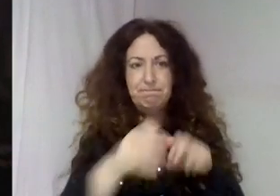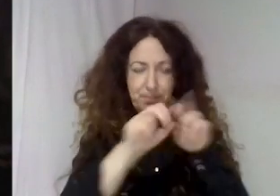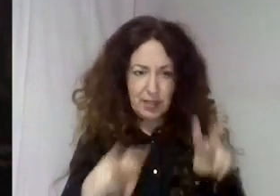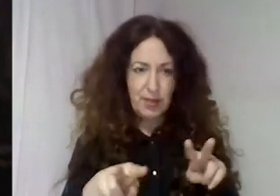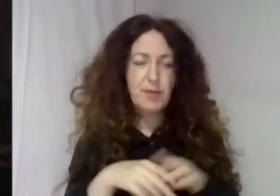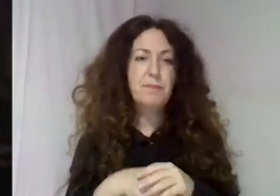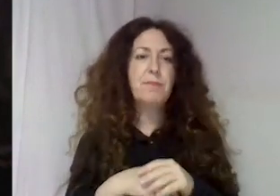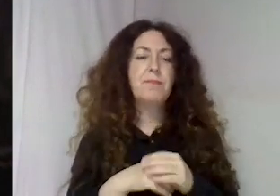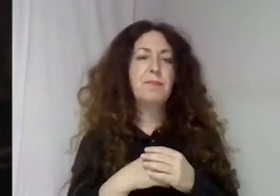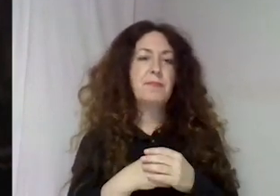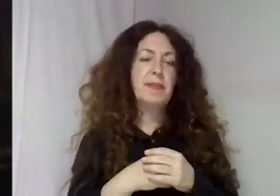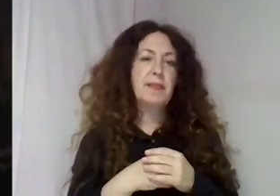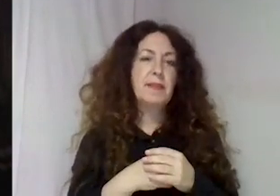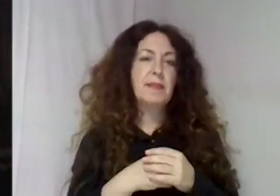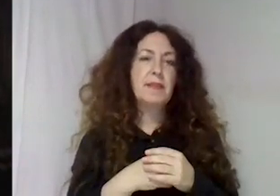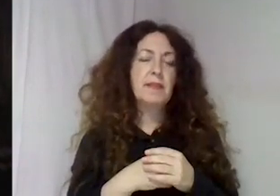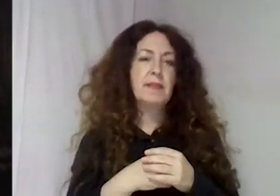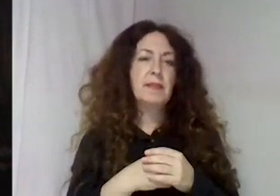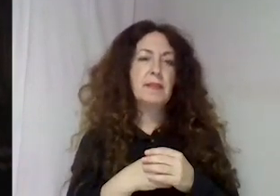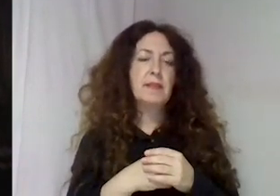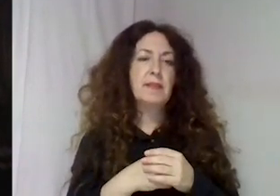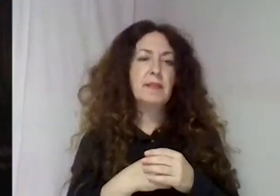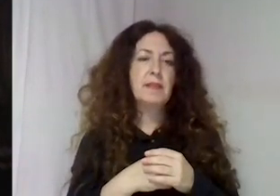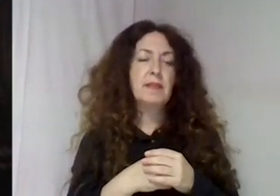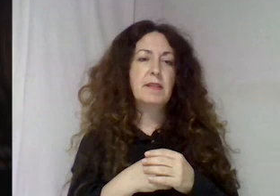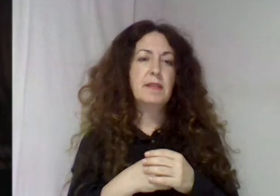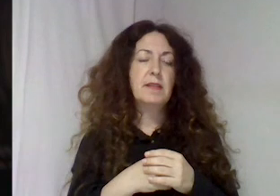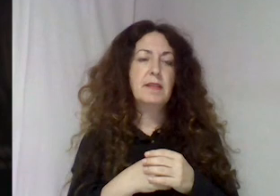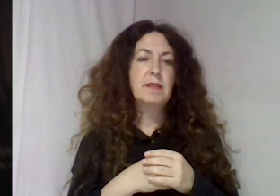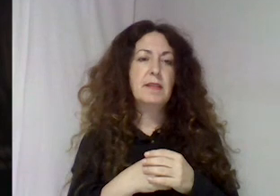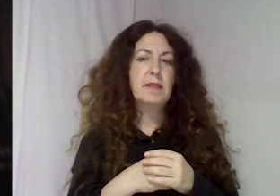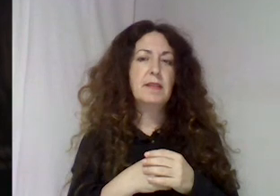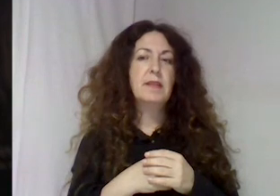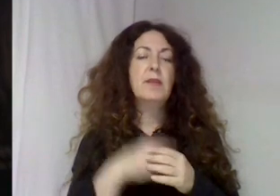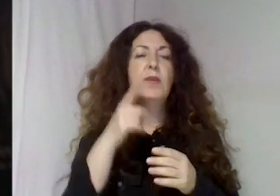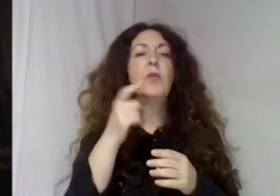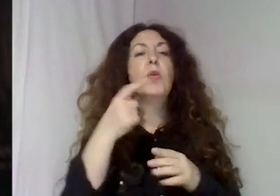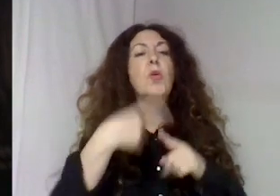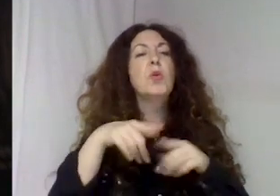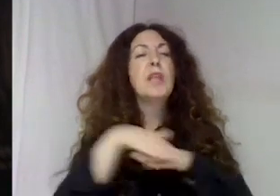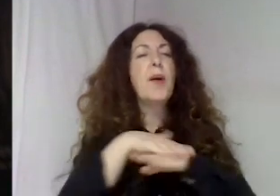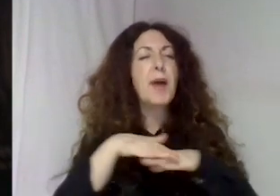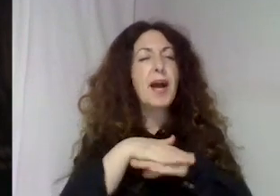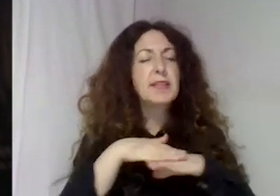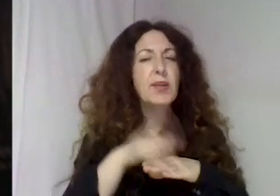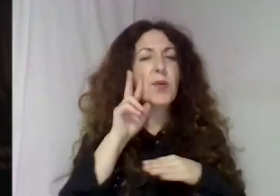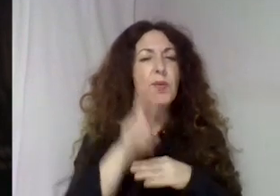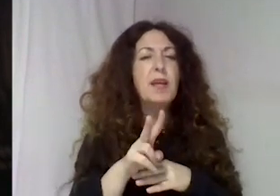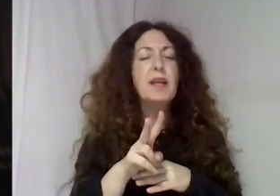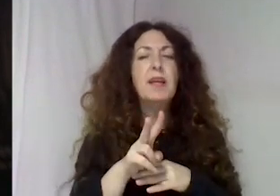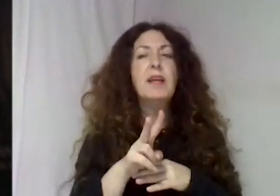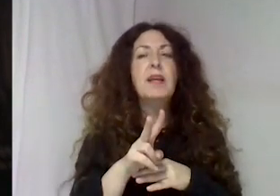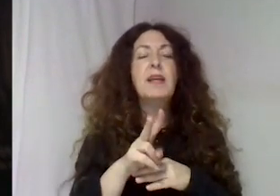no viven ya, por lo tanto no se puede recuperar eso. Pero había otro tema que a mí me